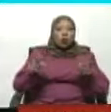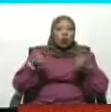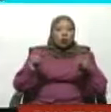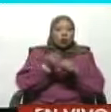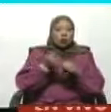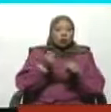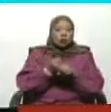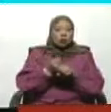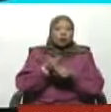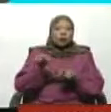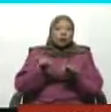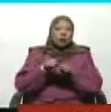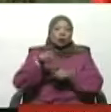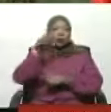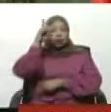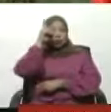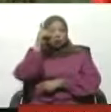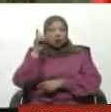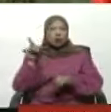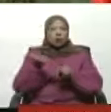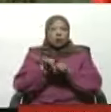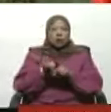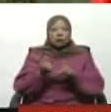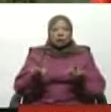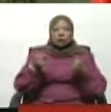Delcy Dudamel.